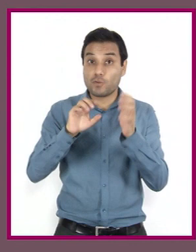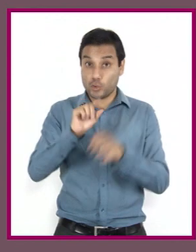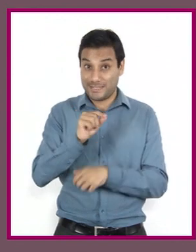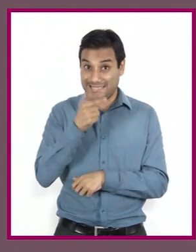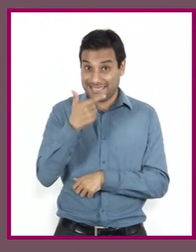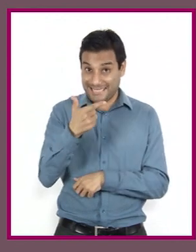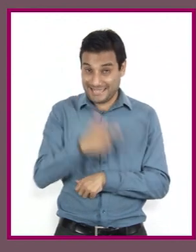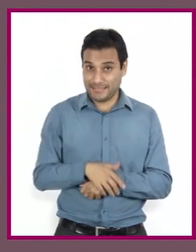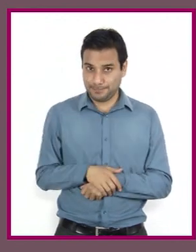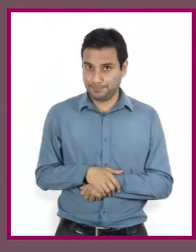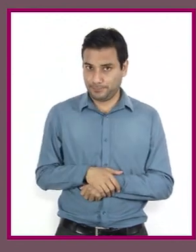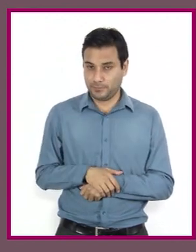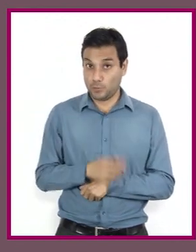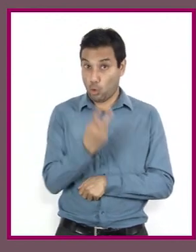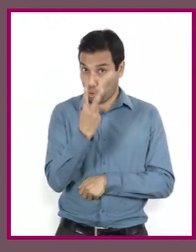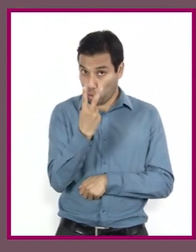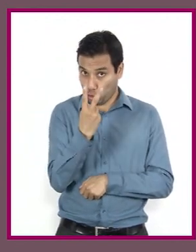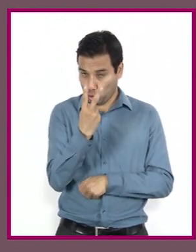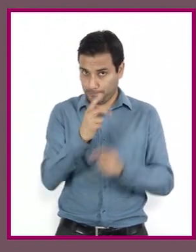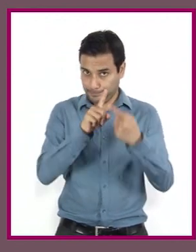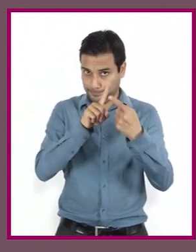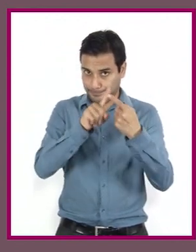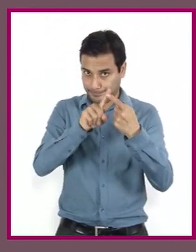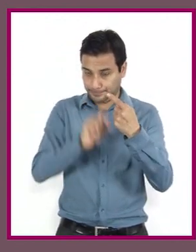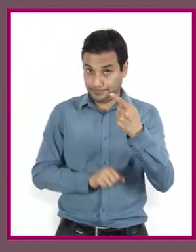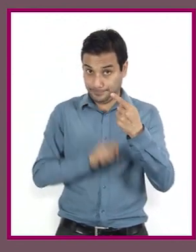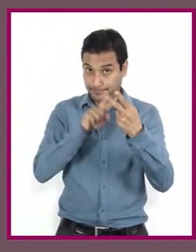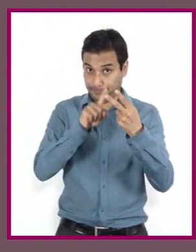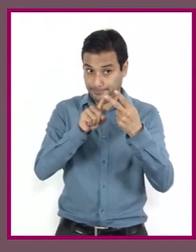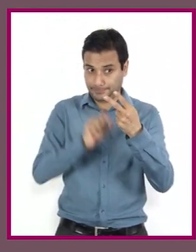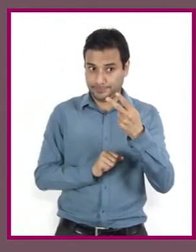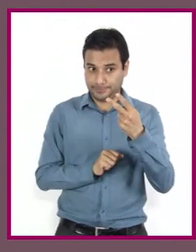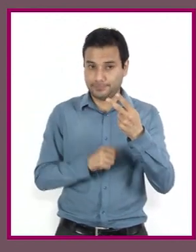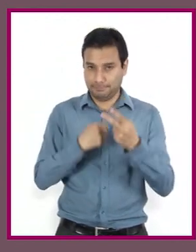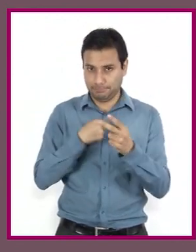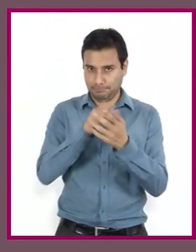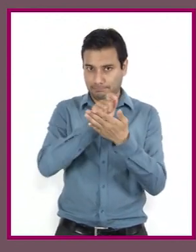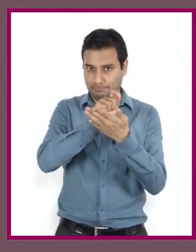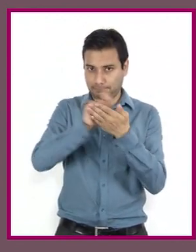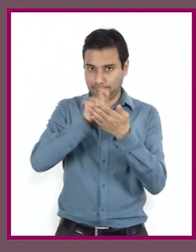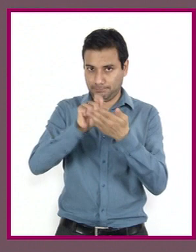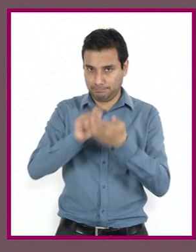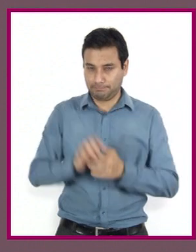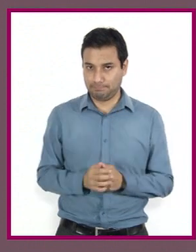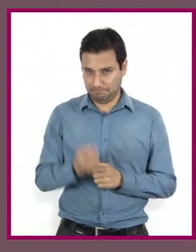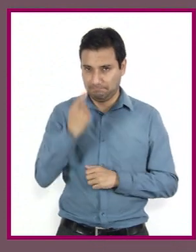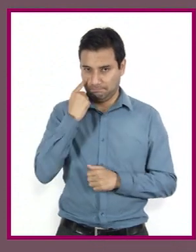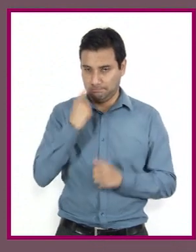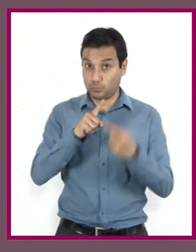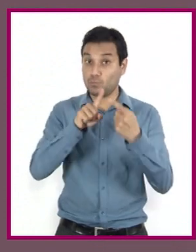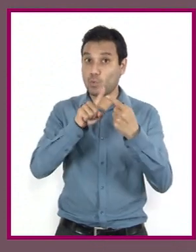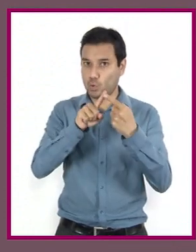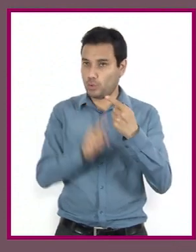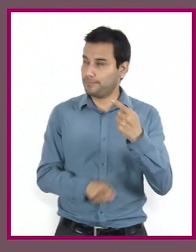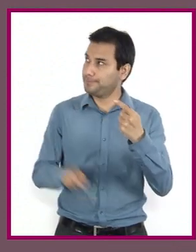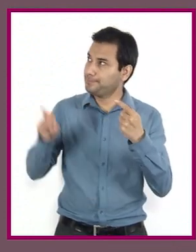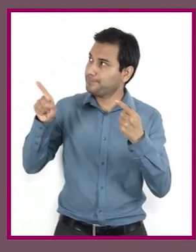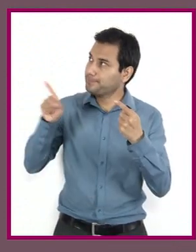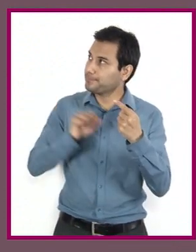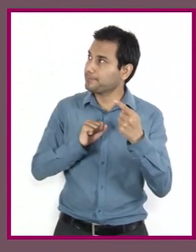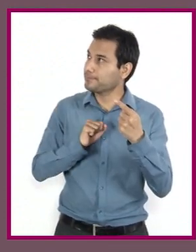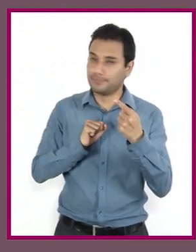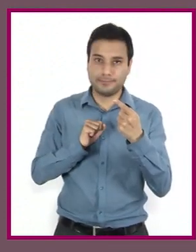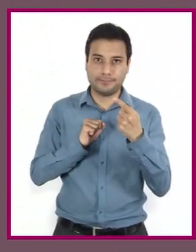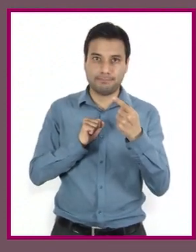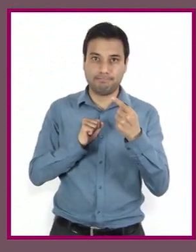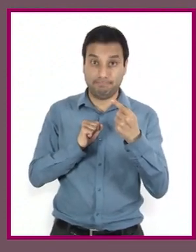1977 tenemos dos características. Primera, el reconocimiento de los partidos políticos como intermediarios de